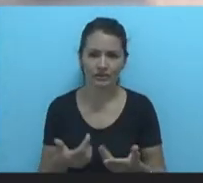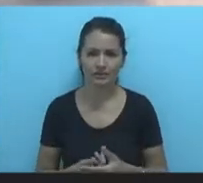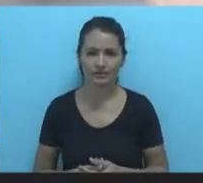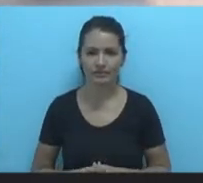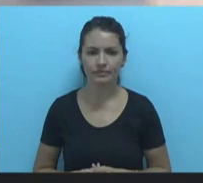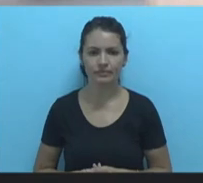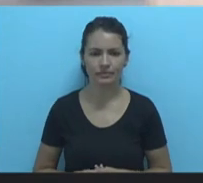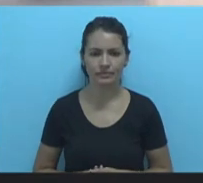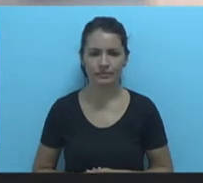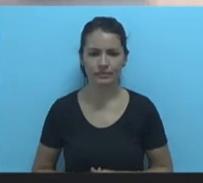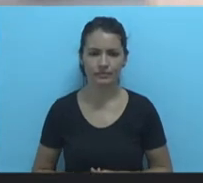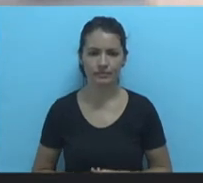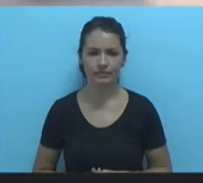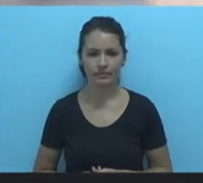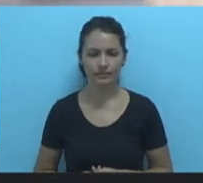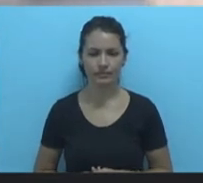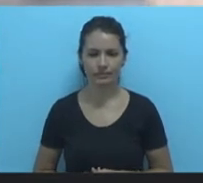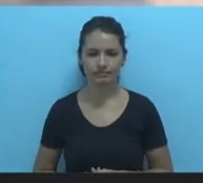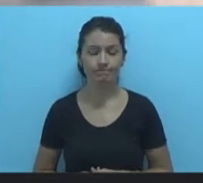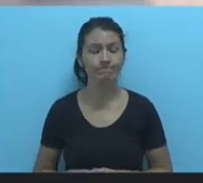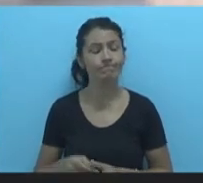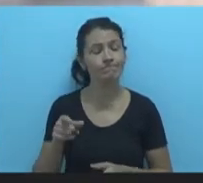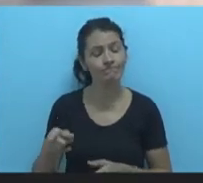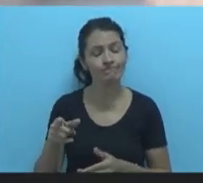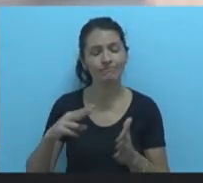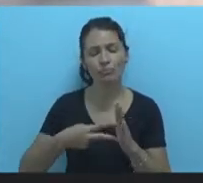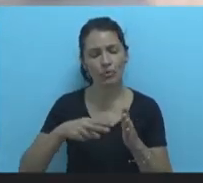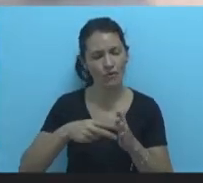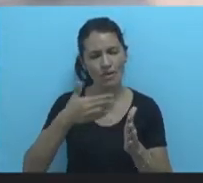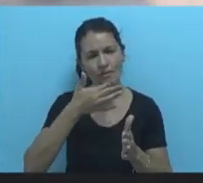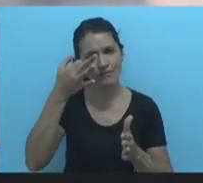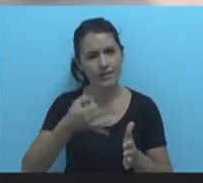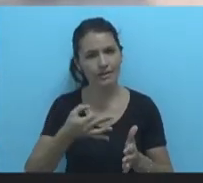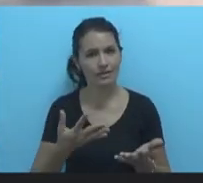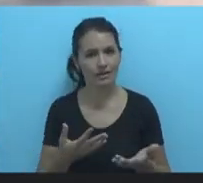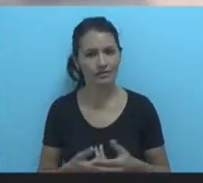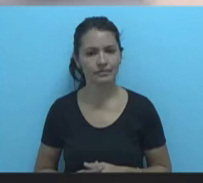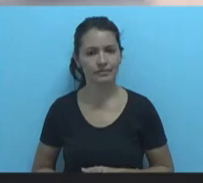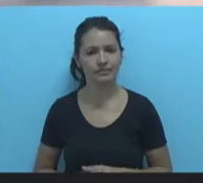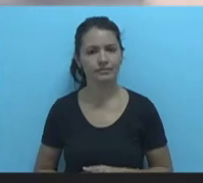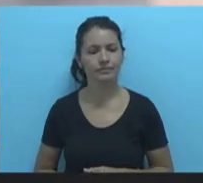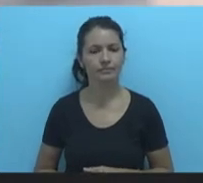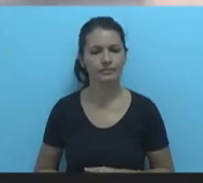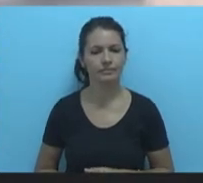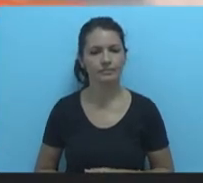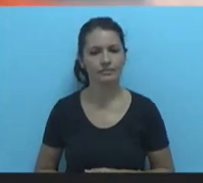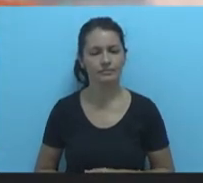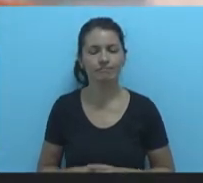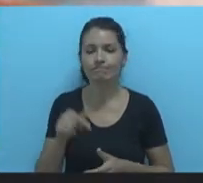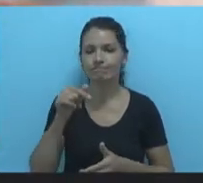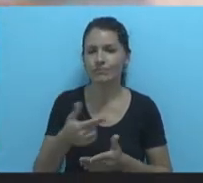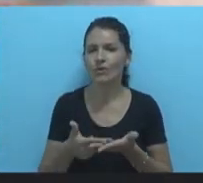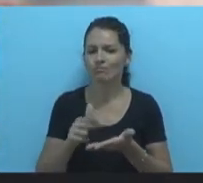eléctrica, etcétera, etcétera. Ese fue el proceso verdadero que la historia va a juzgar, porque hoy estamos retrocediendo